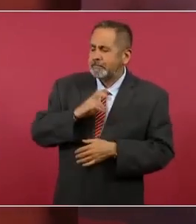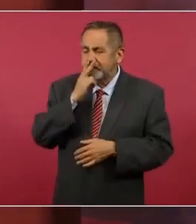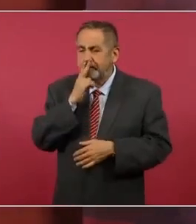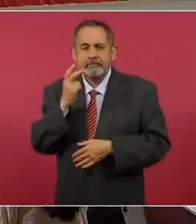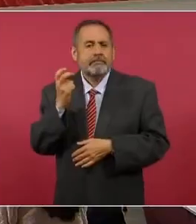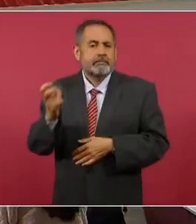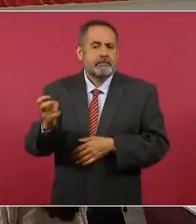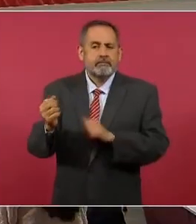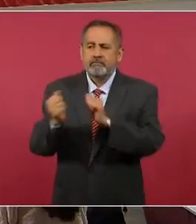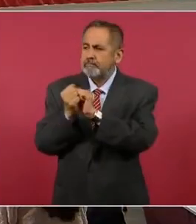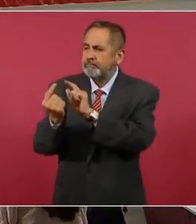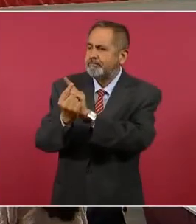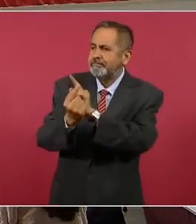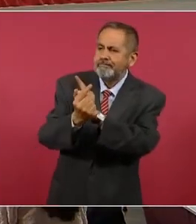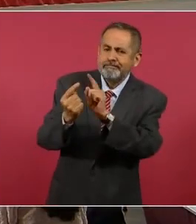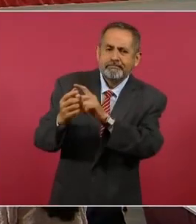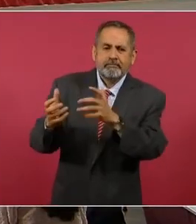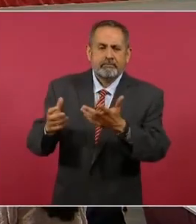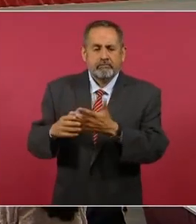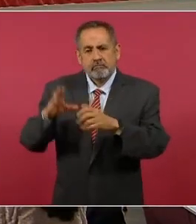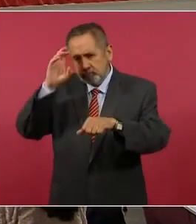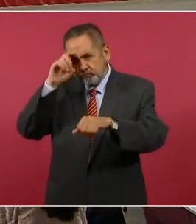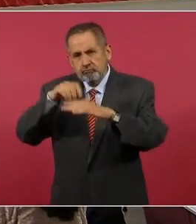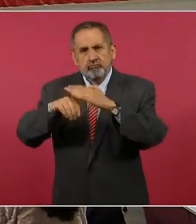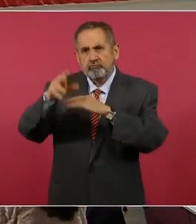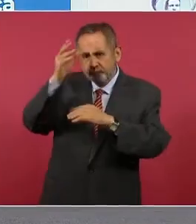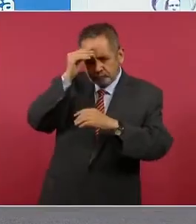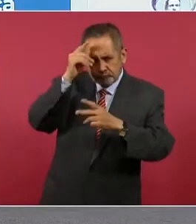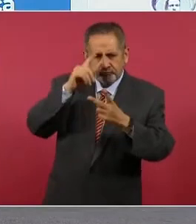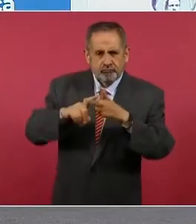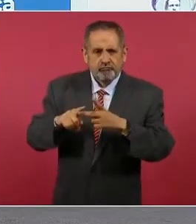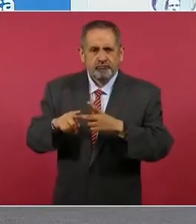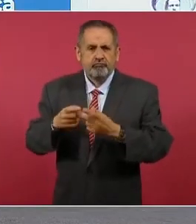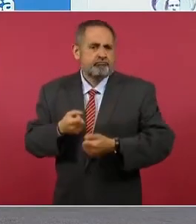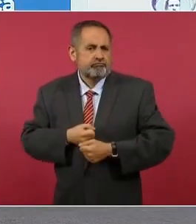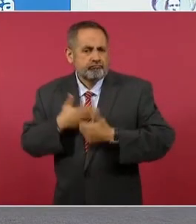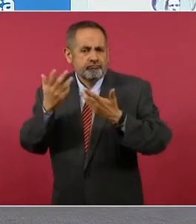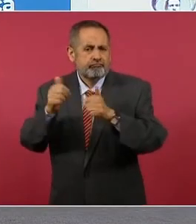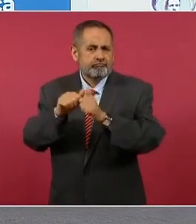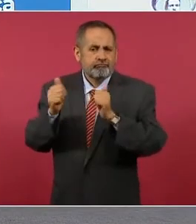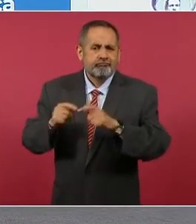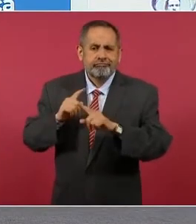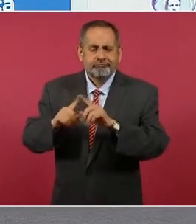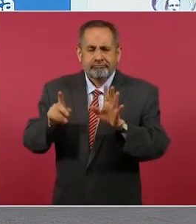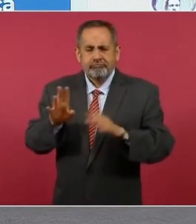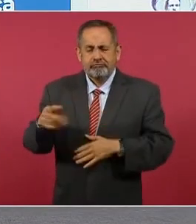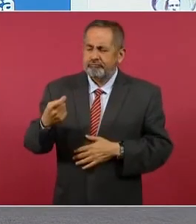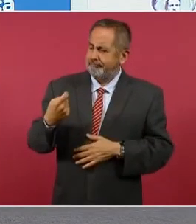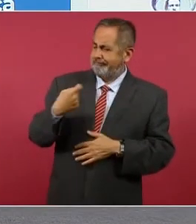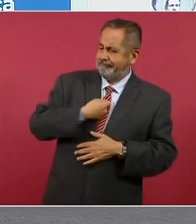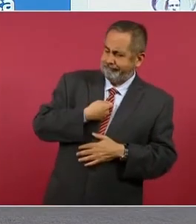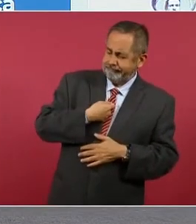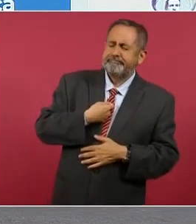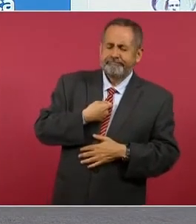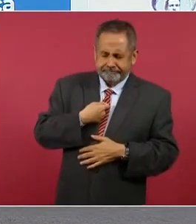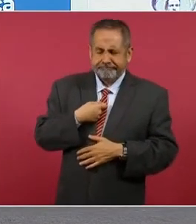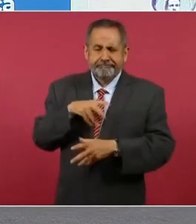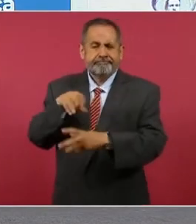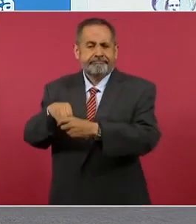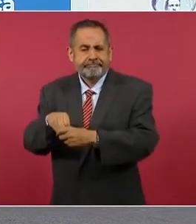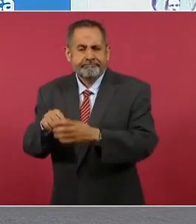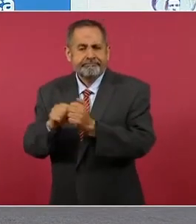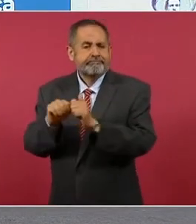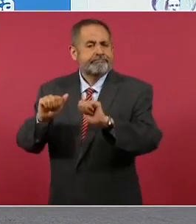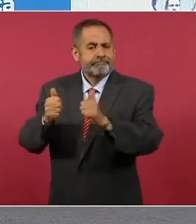el encuentro con sus pares. Actividades culturales, actividades de expresión artística, para encontrar una identidad propia en